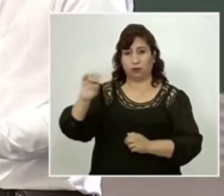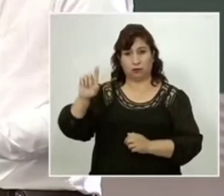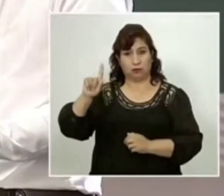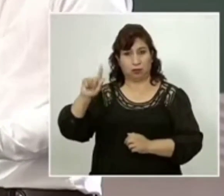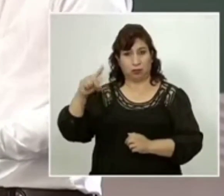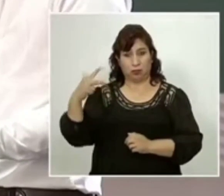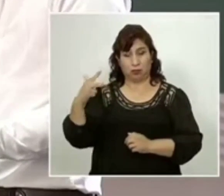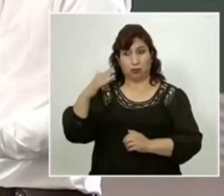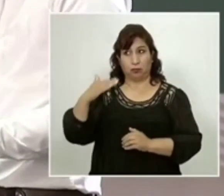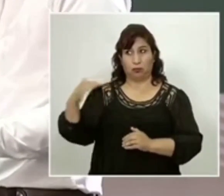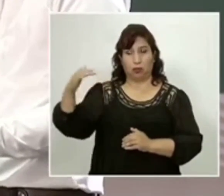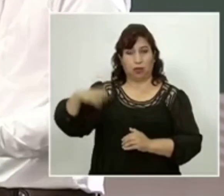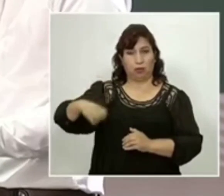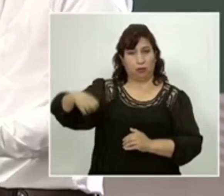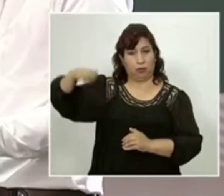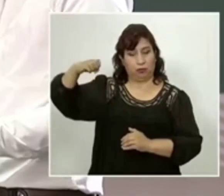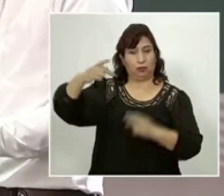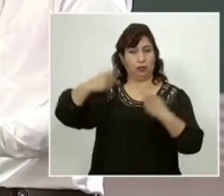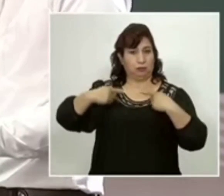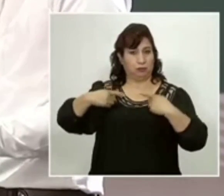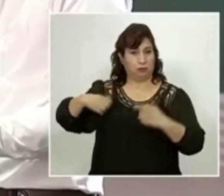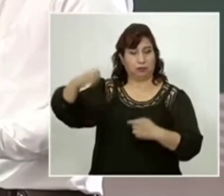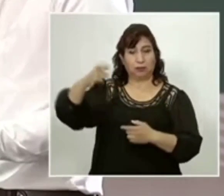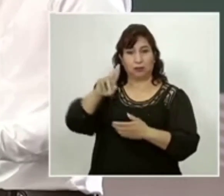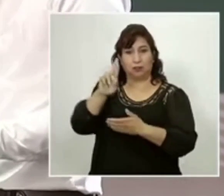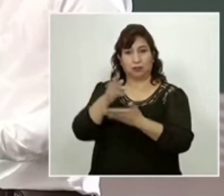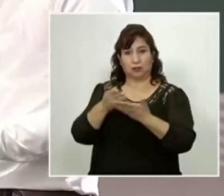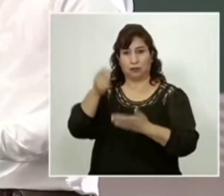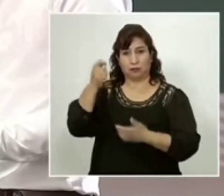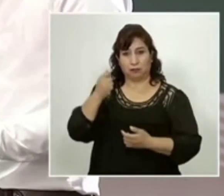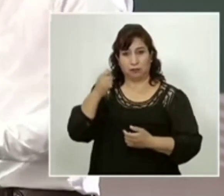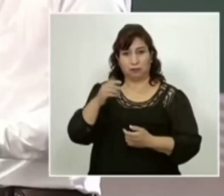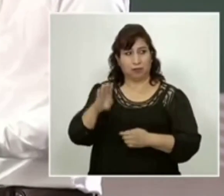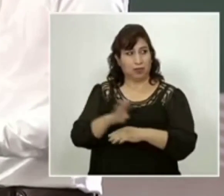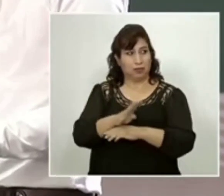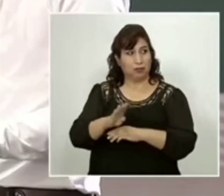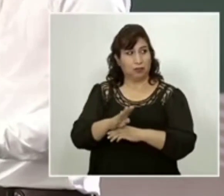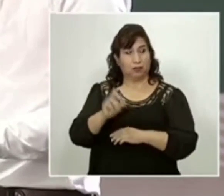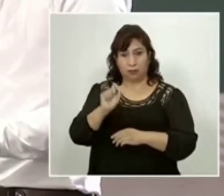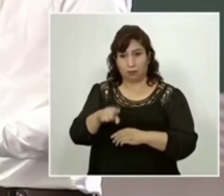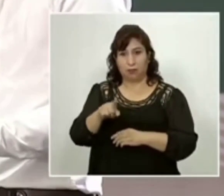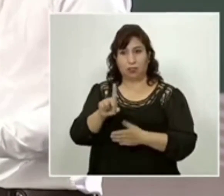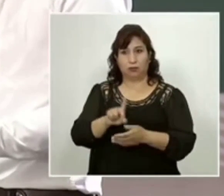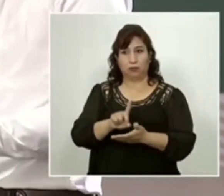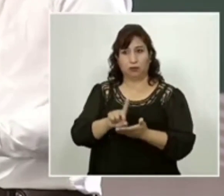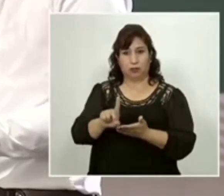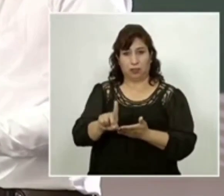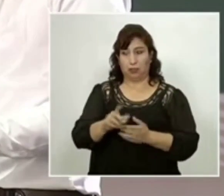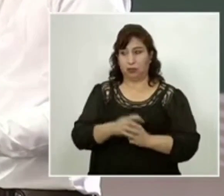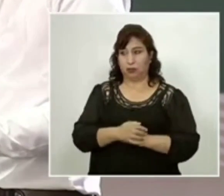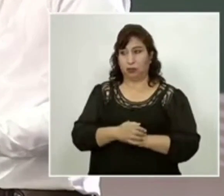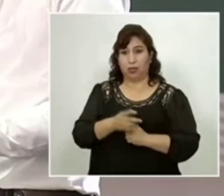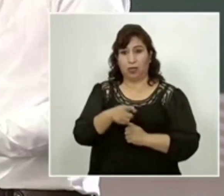83.978 adultos mayores en Aguascalientes recibiendo este beneficio, que también es un derecho, y de los cuales